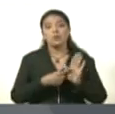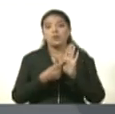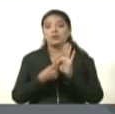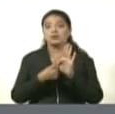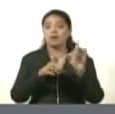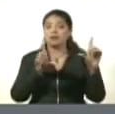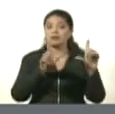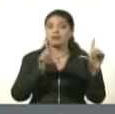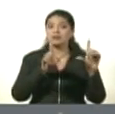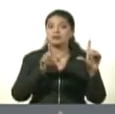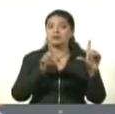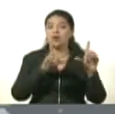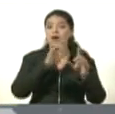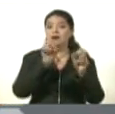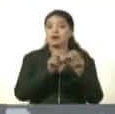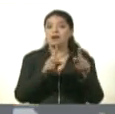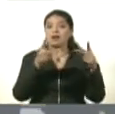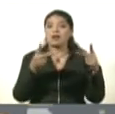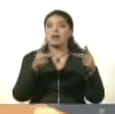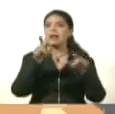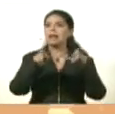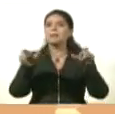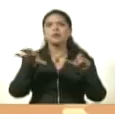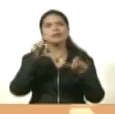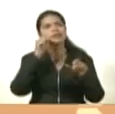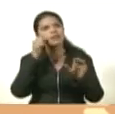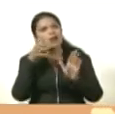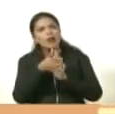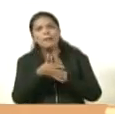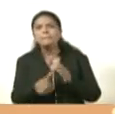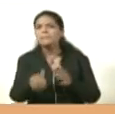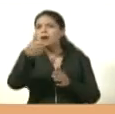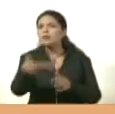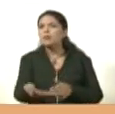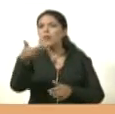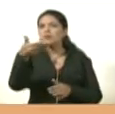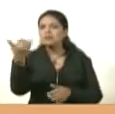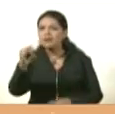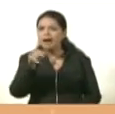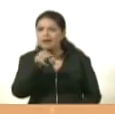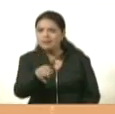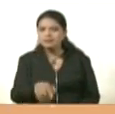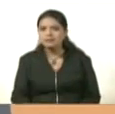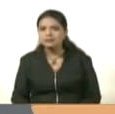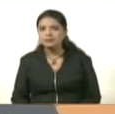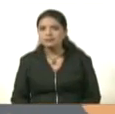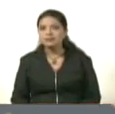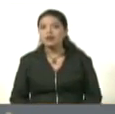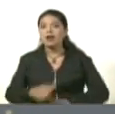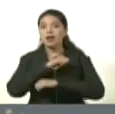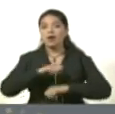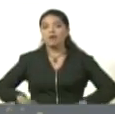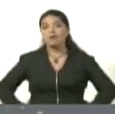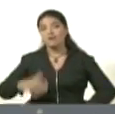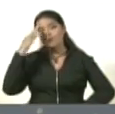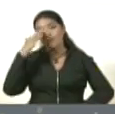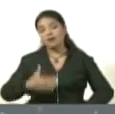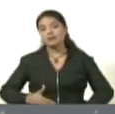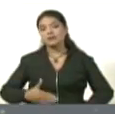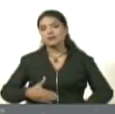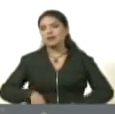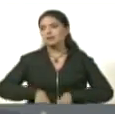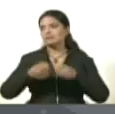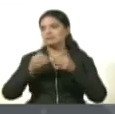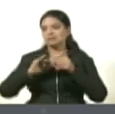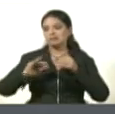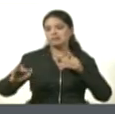y cómo en el exterior la gente entiende, bueno, ¿qué es lo que más importante que pasó aquí? Que las fuerzas militares venezolanas se están partiendo,